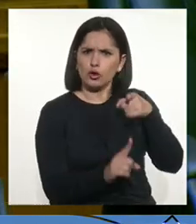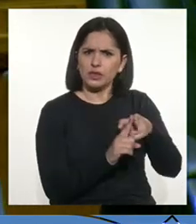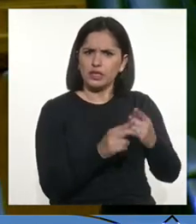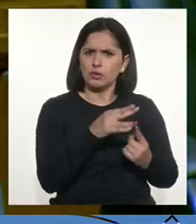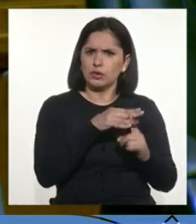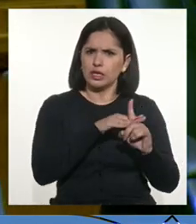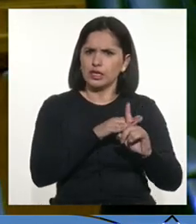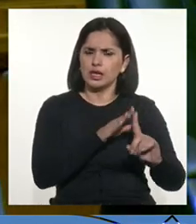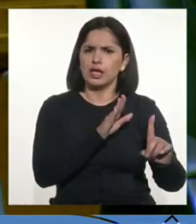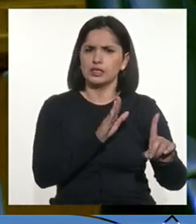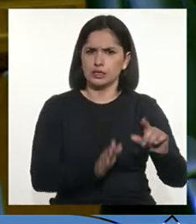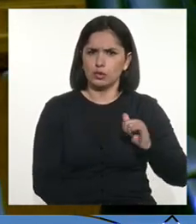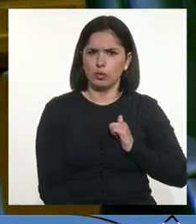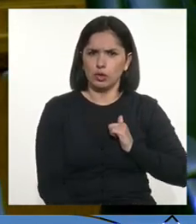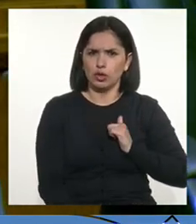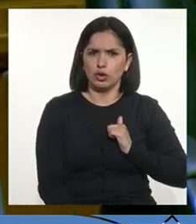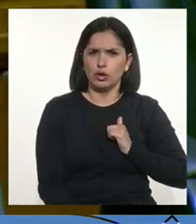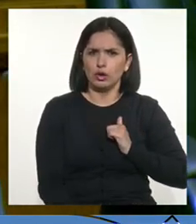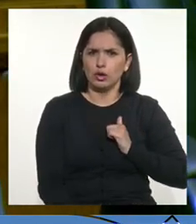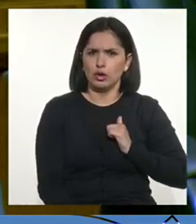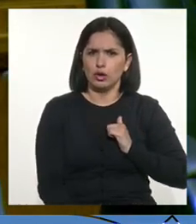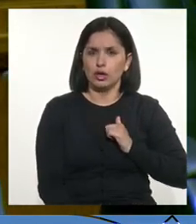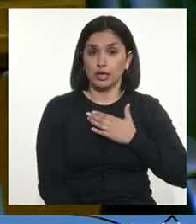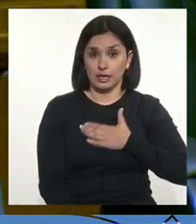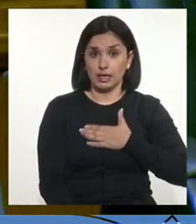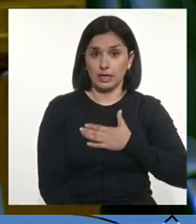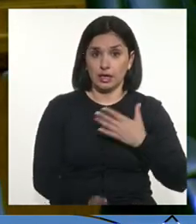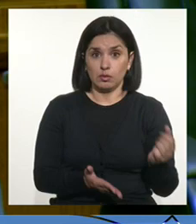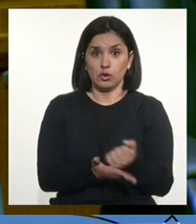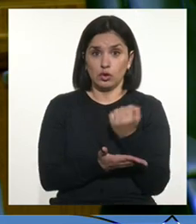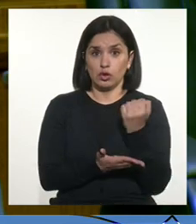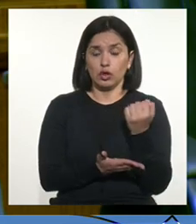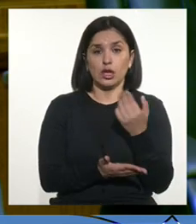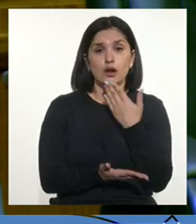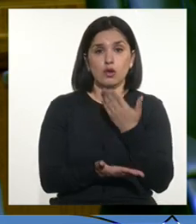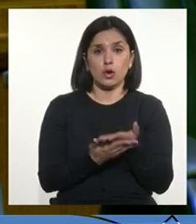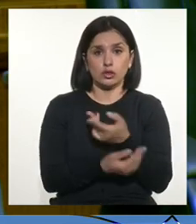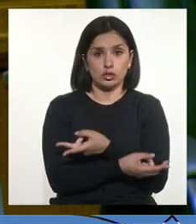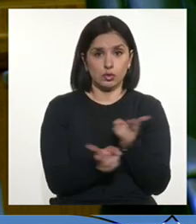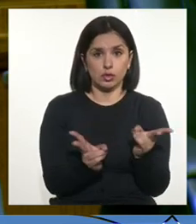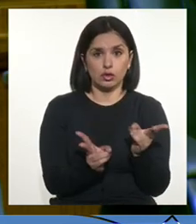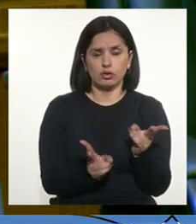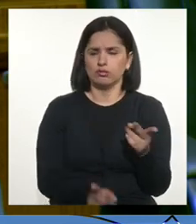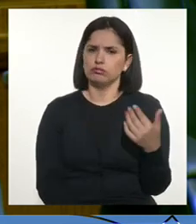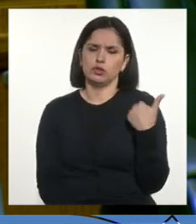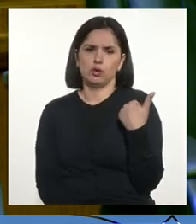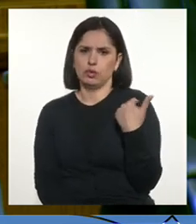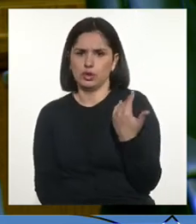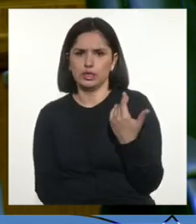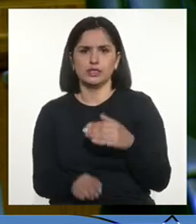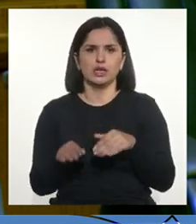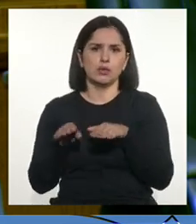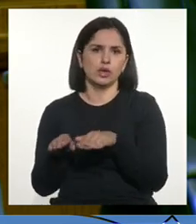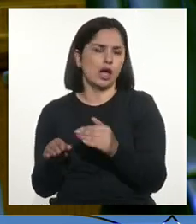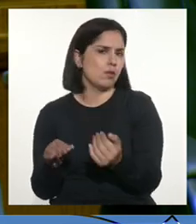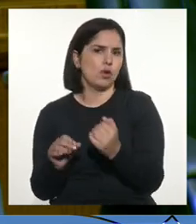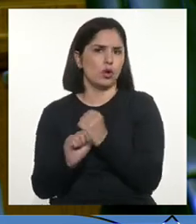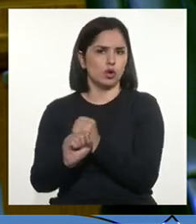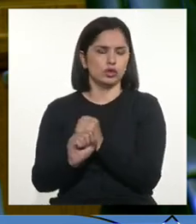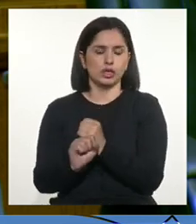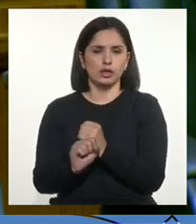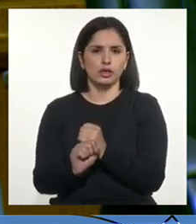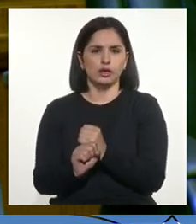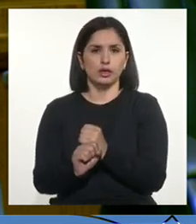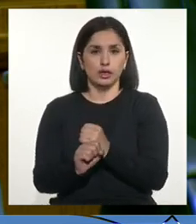ley que nosotros aprobamos el efecto que nosotros queríamos en el momento en que legislamos independientemente de sustituimos favor o en contra no